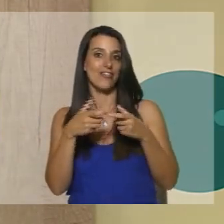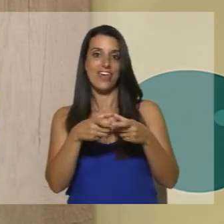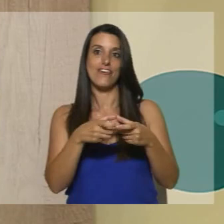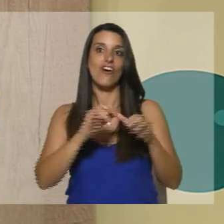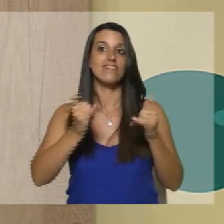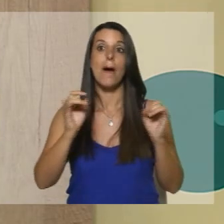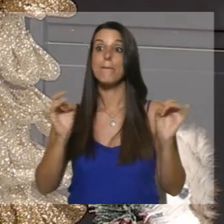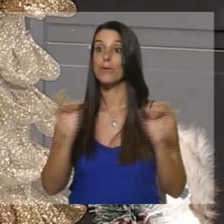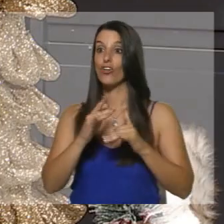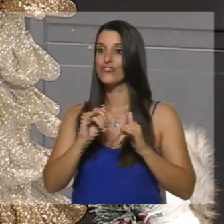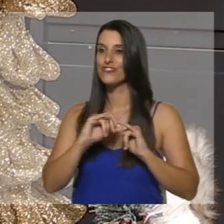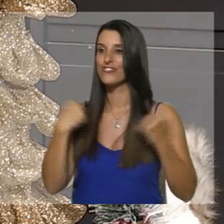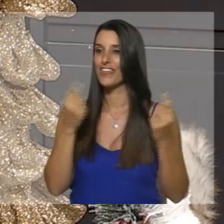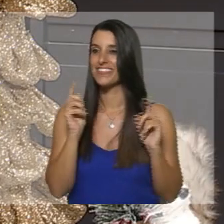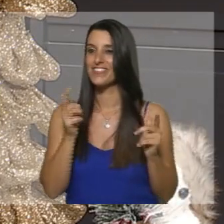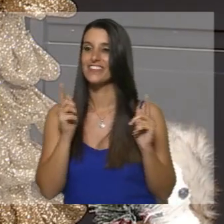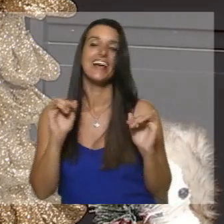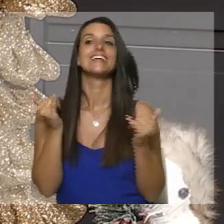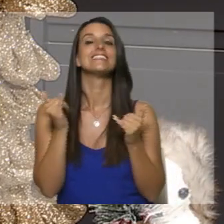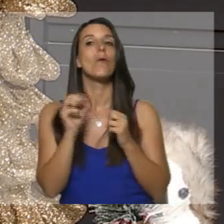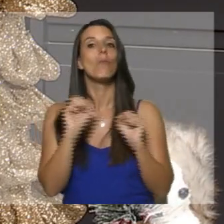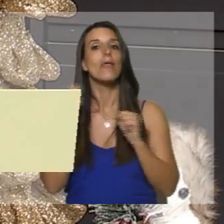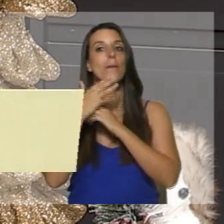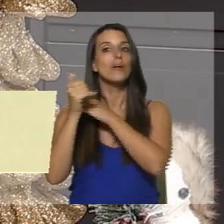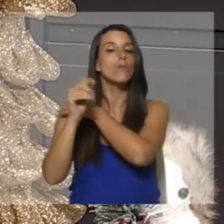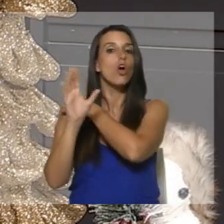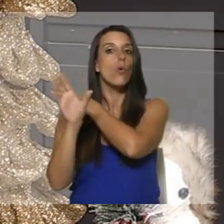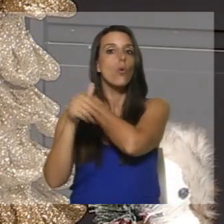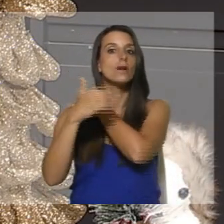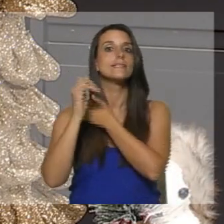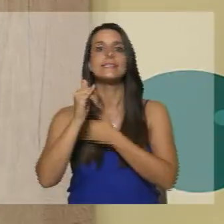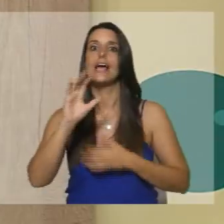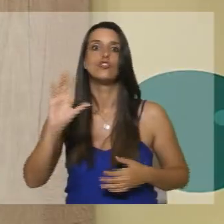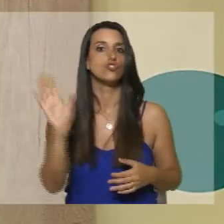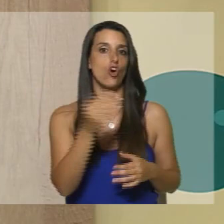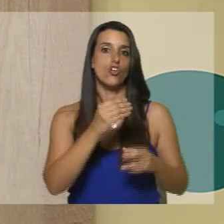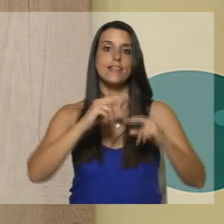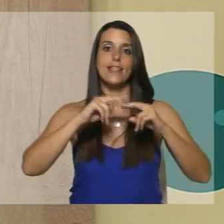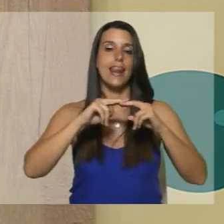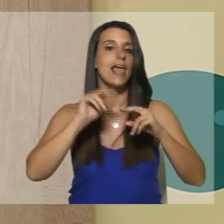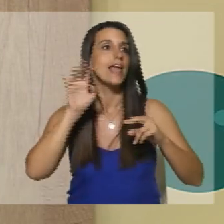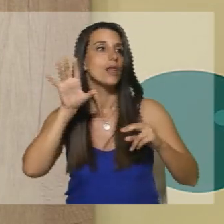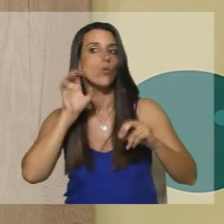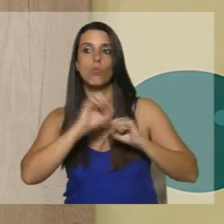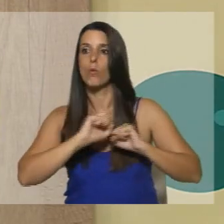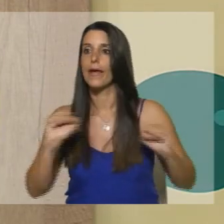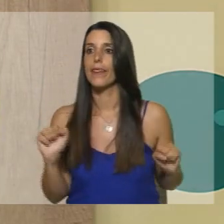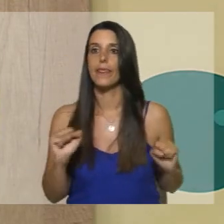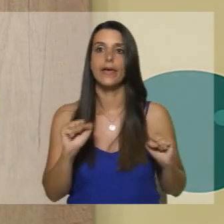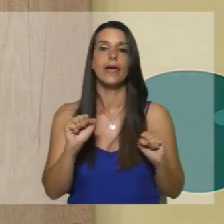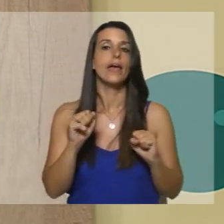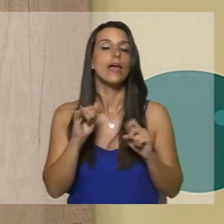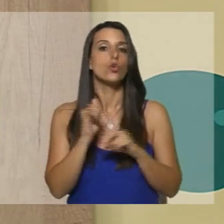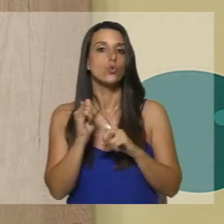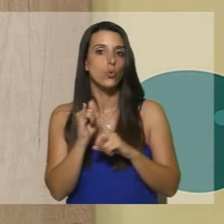está, para ya que está la puedan disfrutar. La pueden encontrar en todas las plataformas. Ya está en todas las tiendas, sí, en todas las plataformas digitales, está en YouTube,